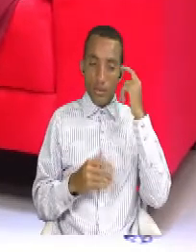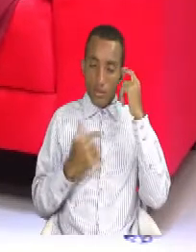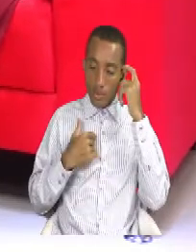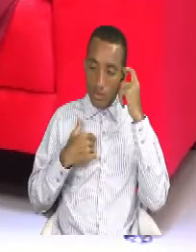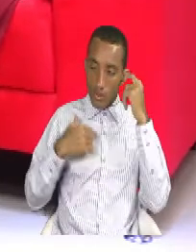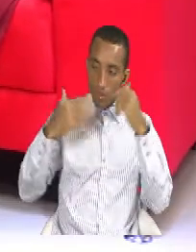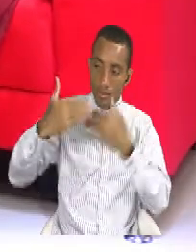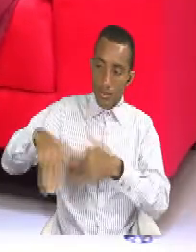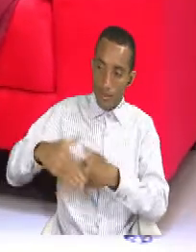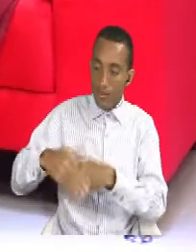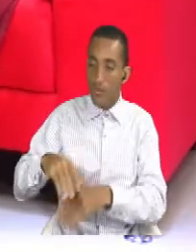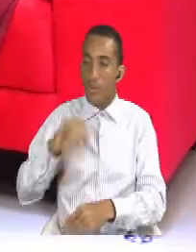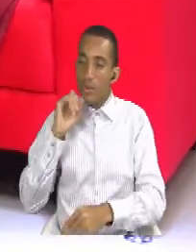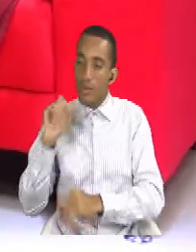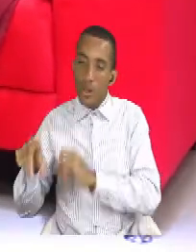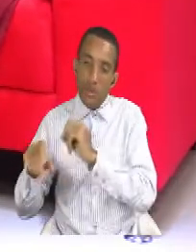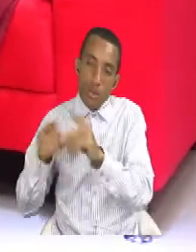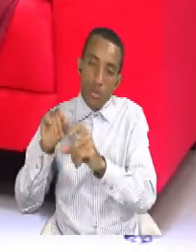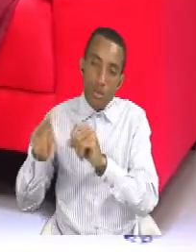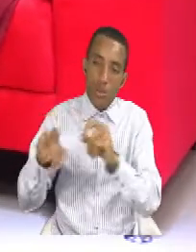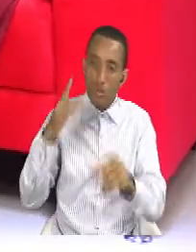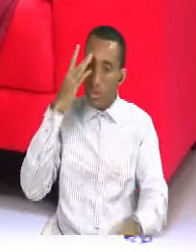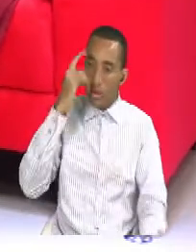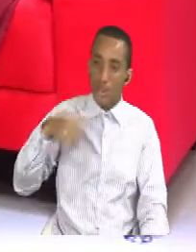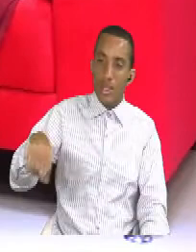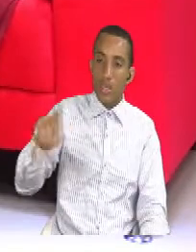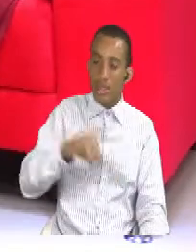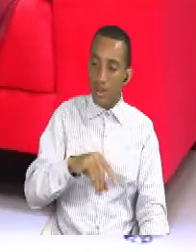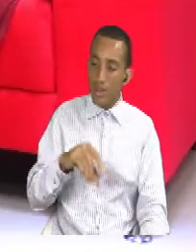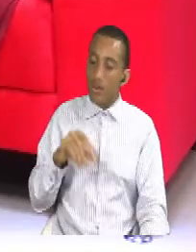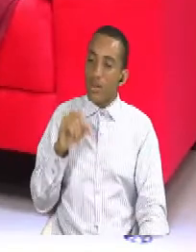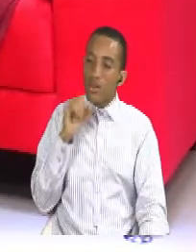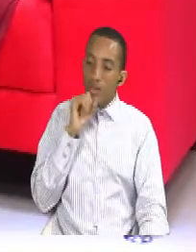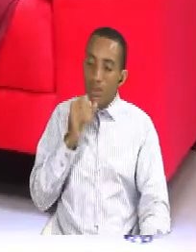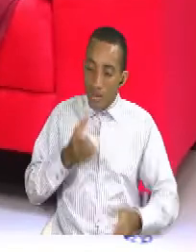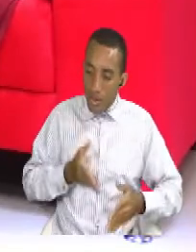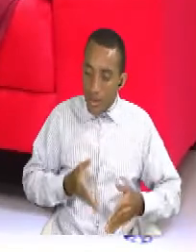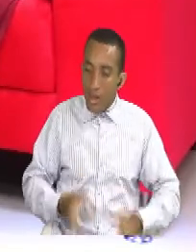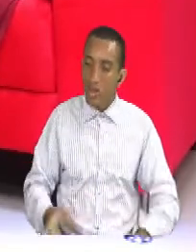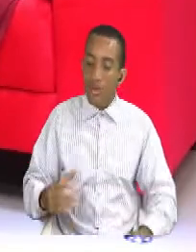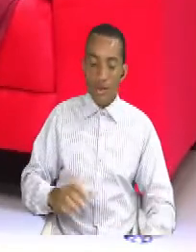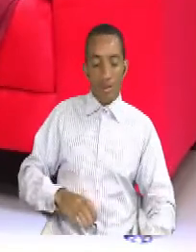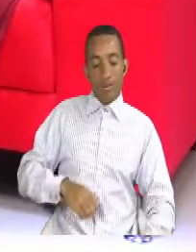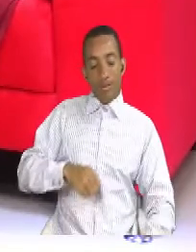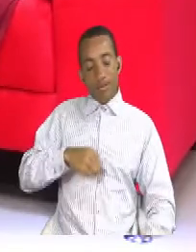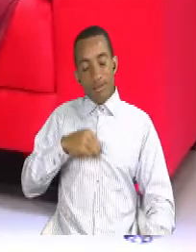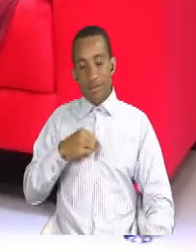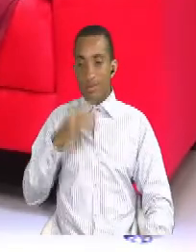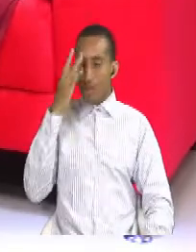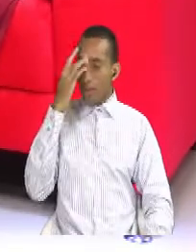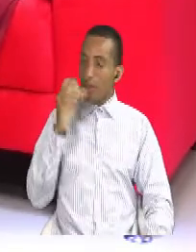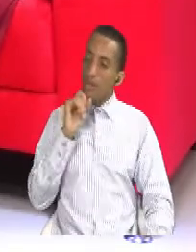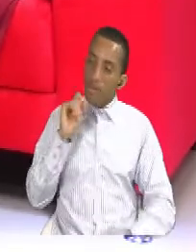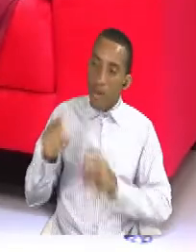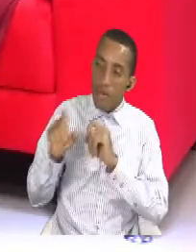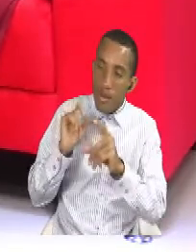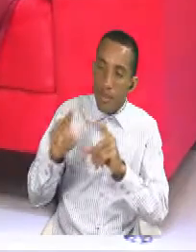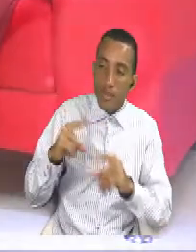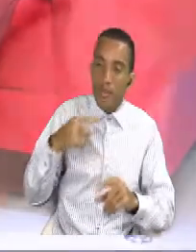Bermeja preguntándole a los barranqueños por qué se sienten orgullosos de nacer en Barranca Bermeja. Y esto es lo que nos dicen los